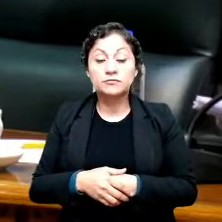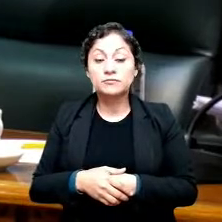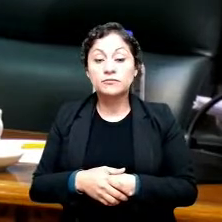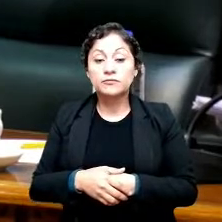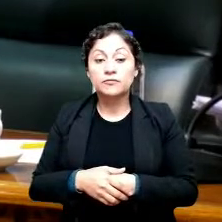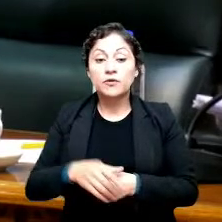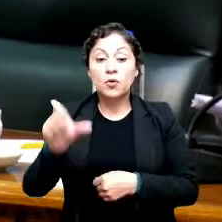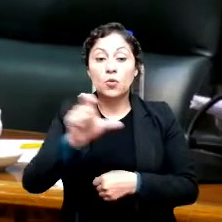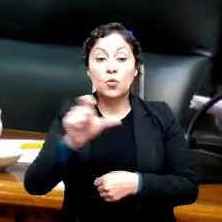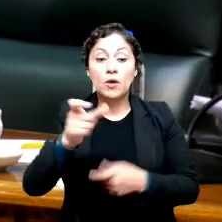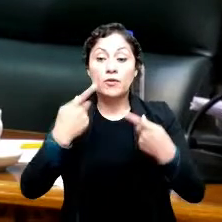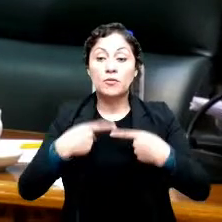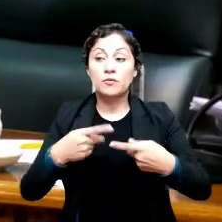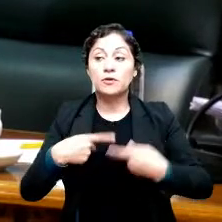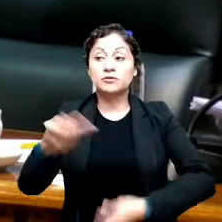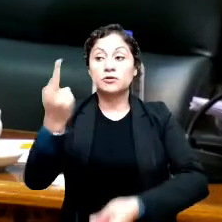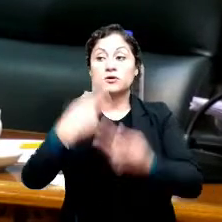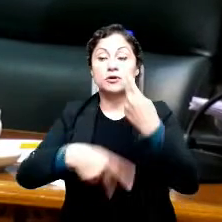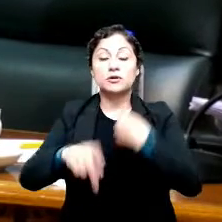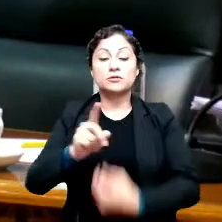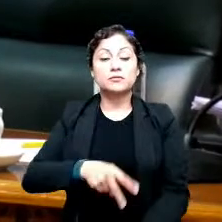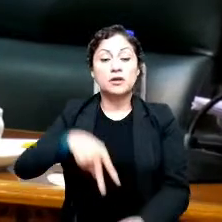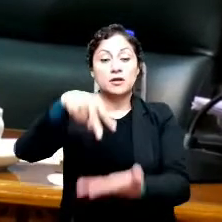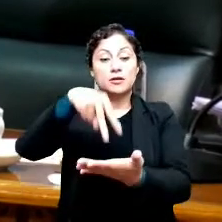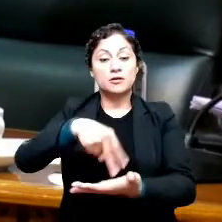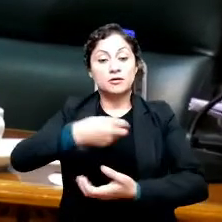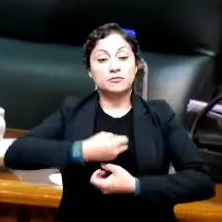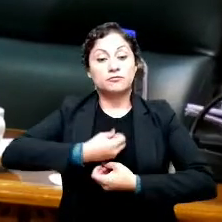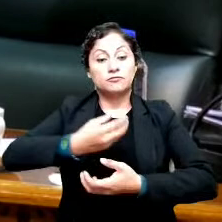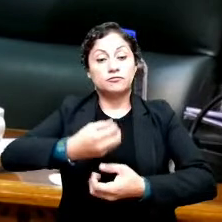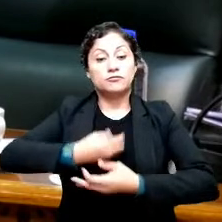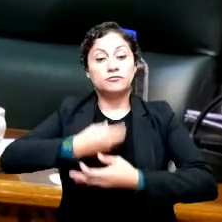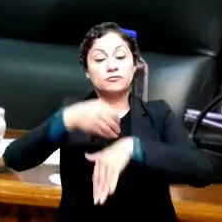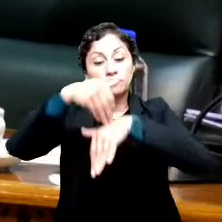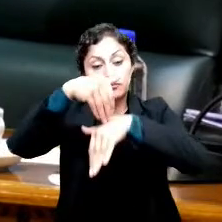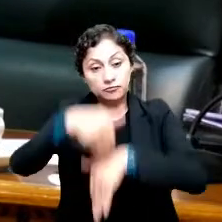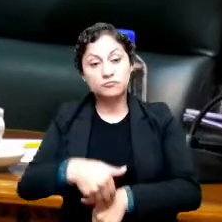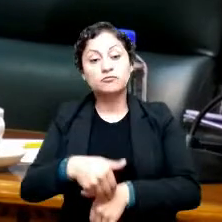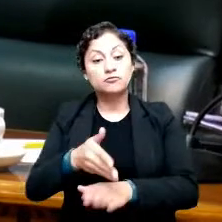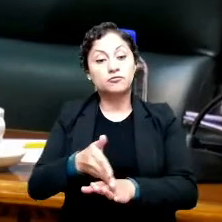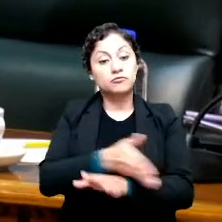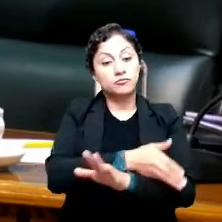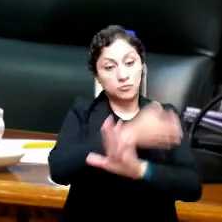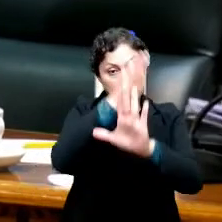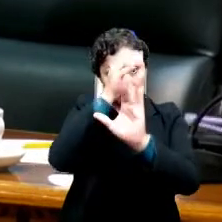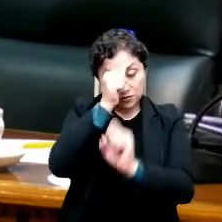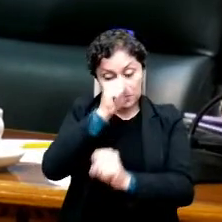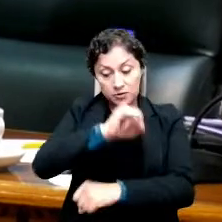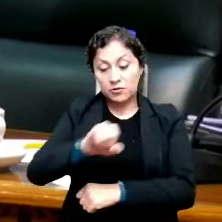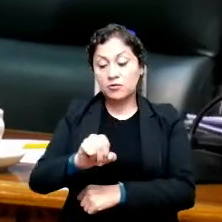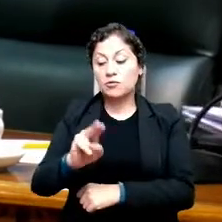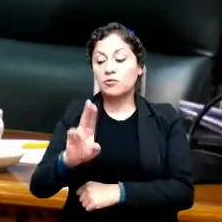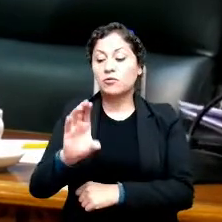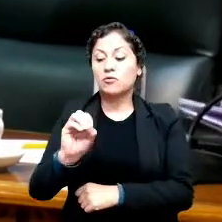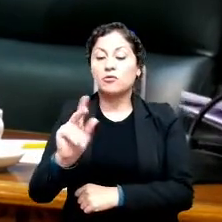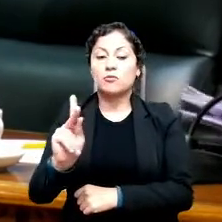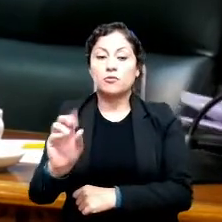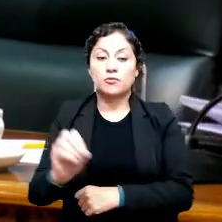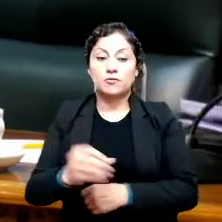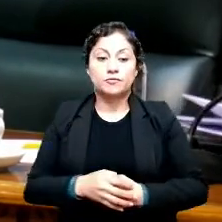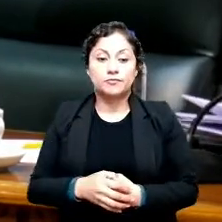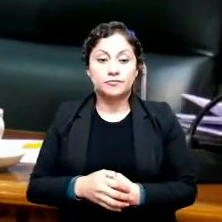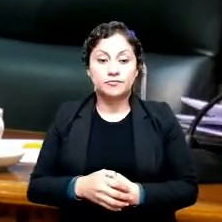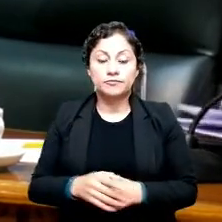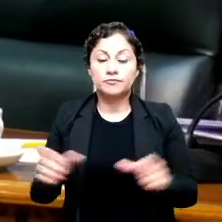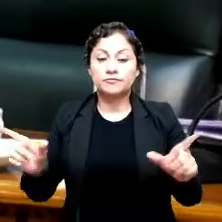Las sesiones de comparecencia se celebrarán de conformidad con lo acordado por la Junta de Coordinación Política.